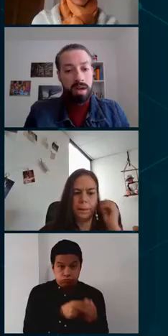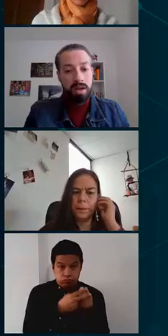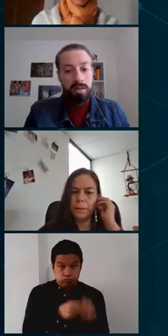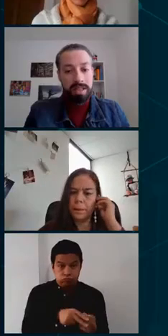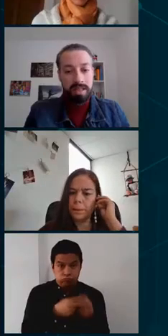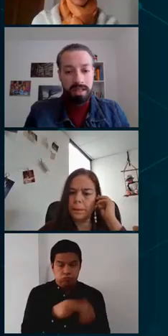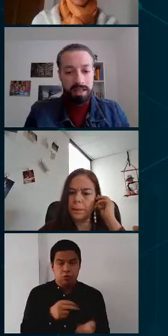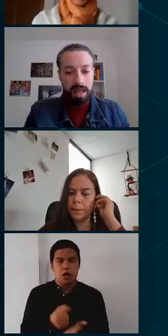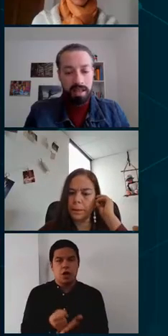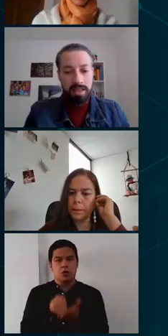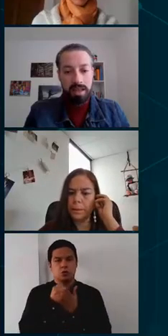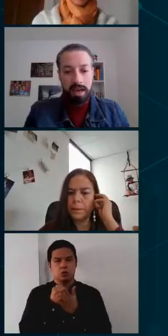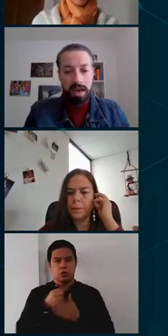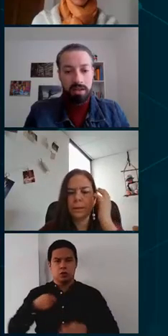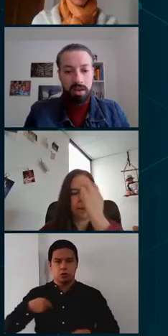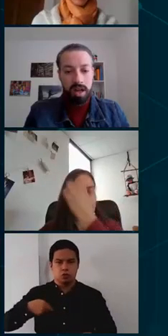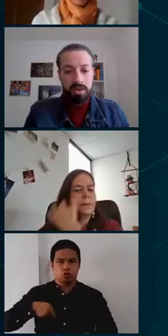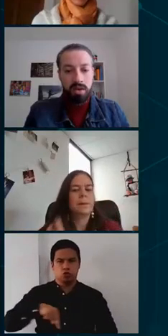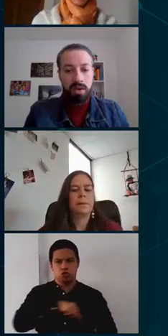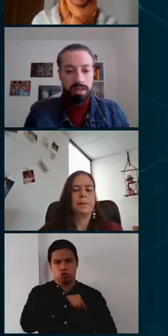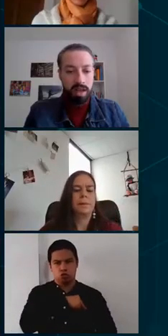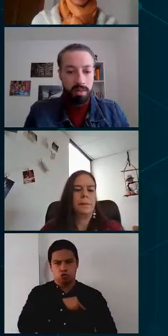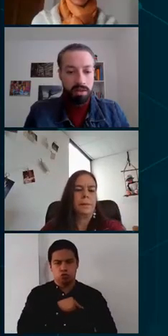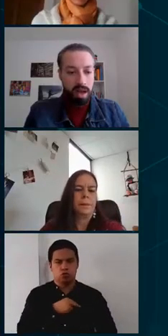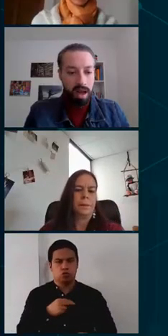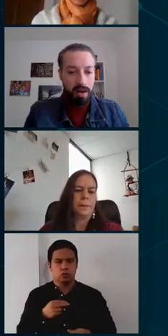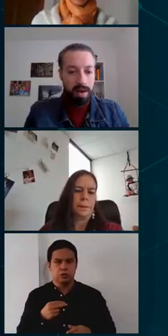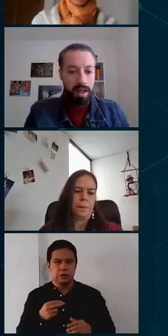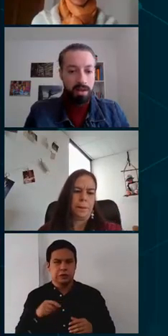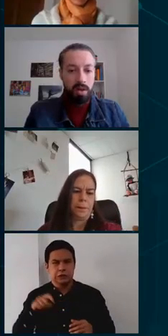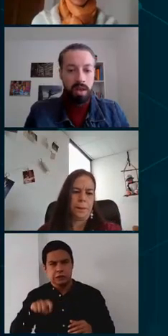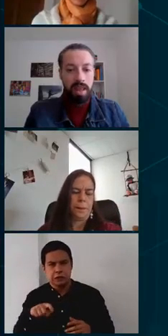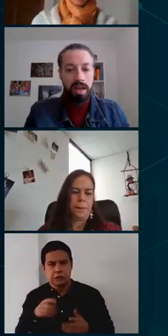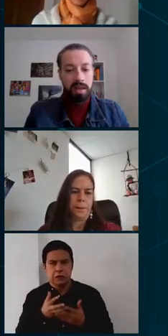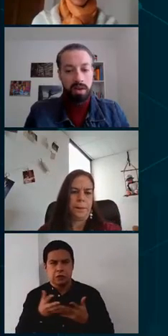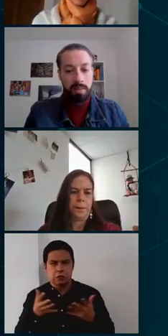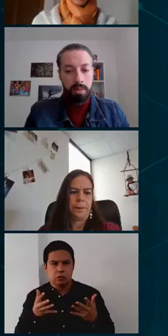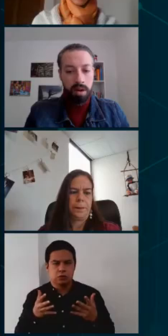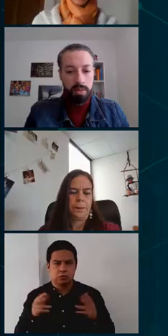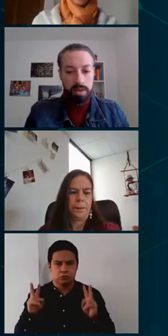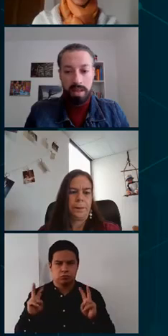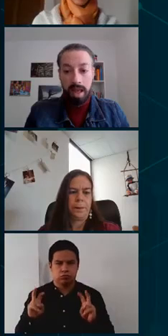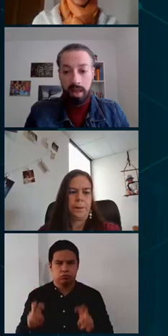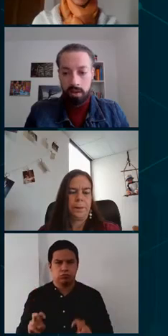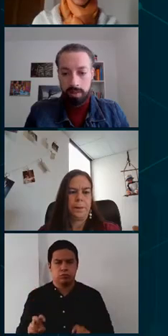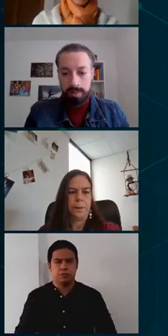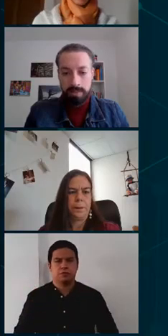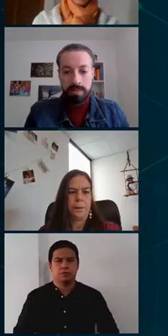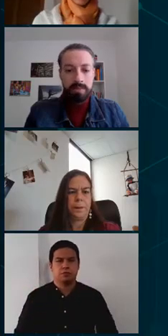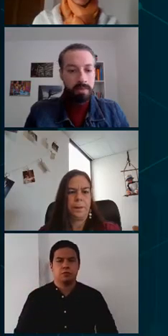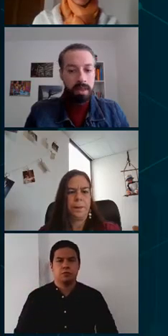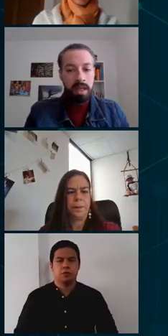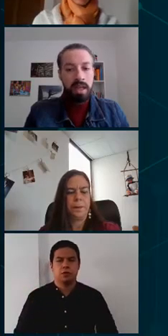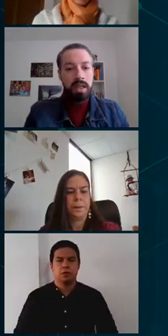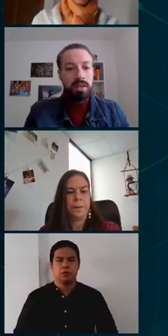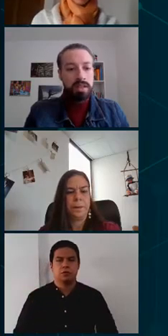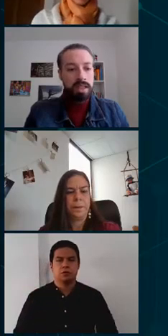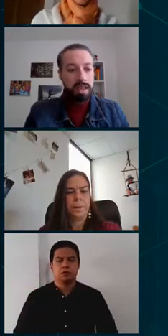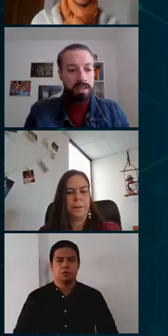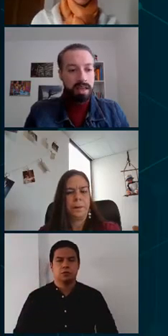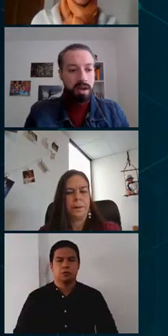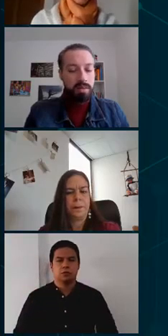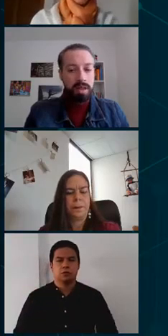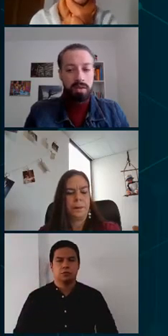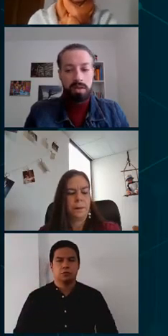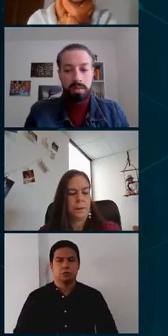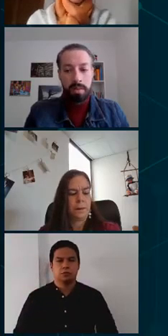también a encontrar como esas necesidades relacionadas con lo que estábamos hablando y del caso que proponemos el día de hoy. Entonces,